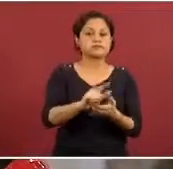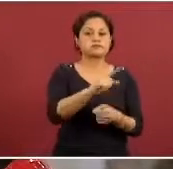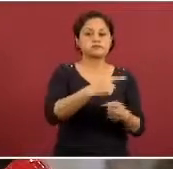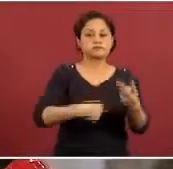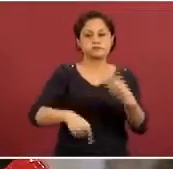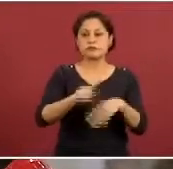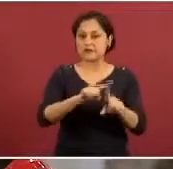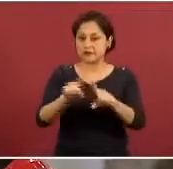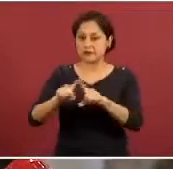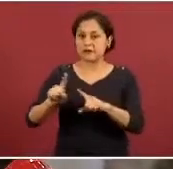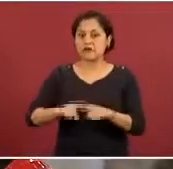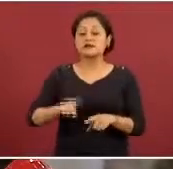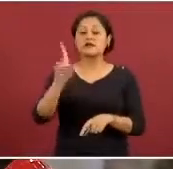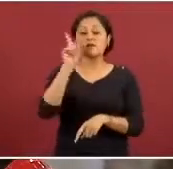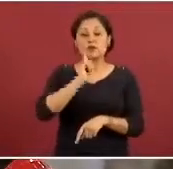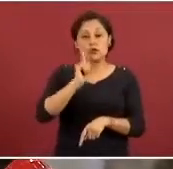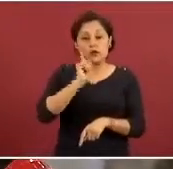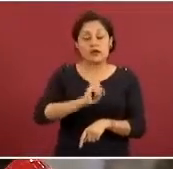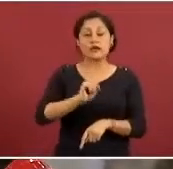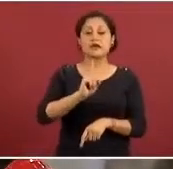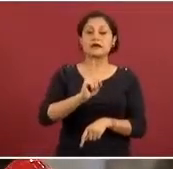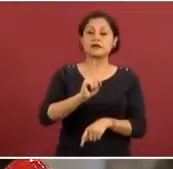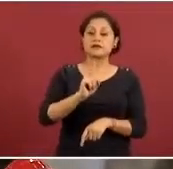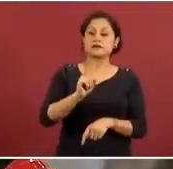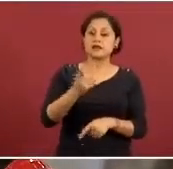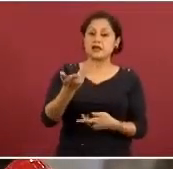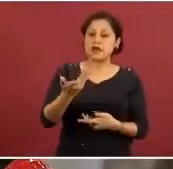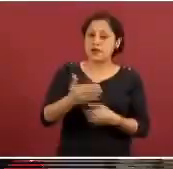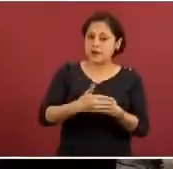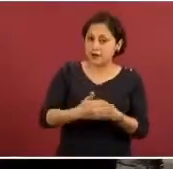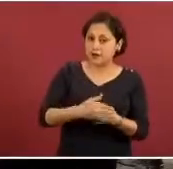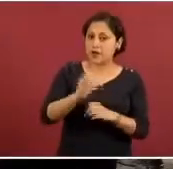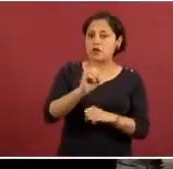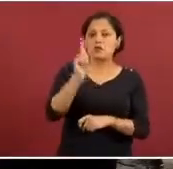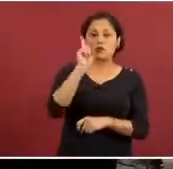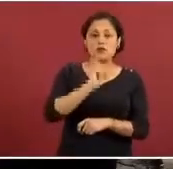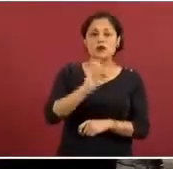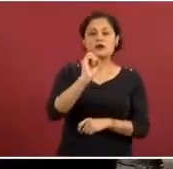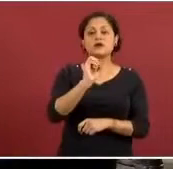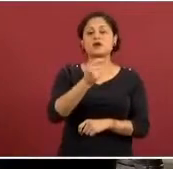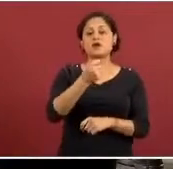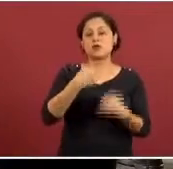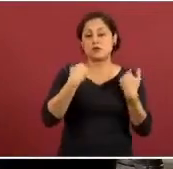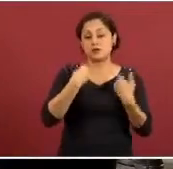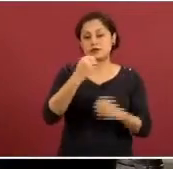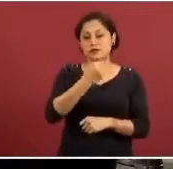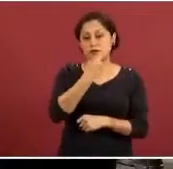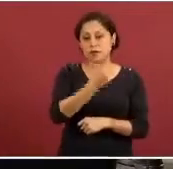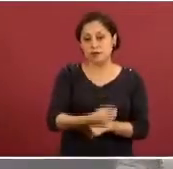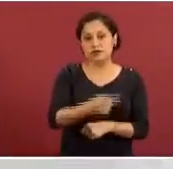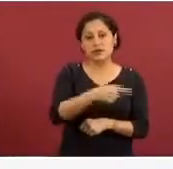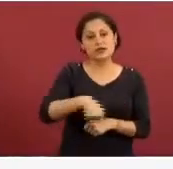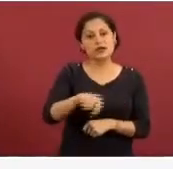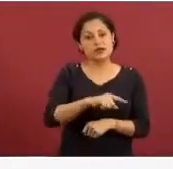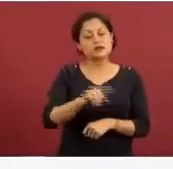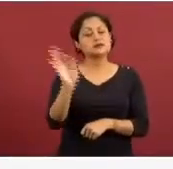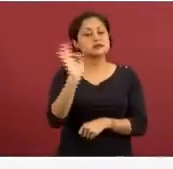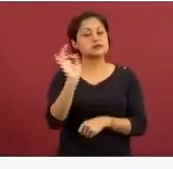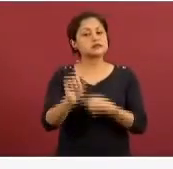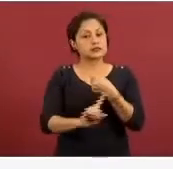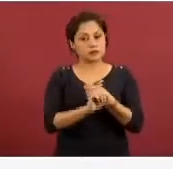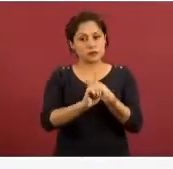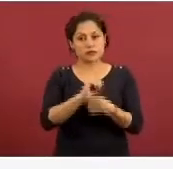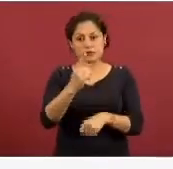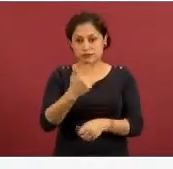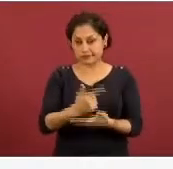las mujeres, de las adolescentes y de las niñas, y hacer patentes las desigualdades de género por muchas y varias